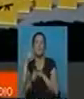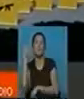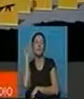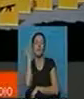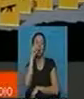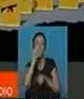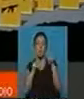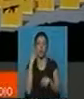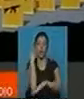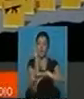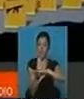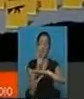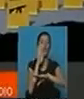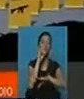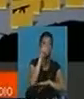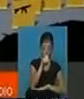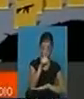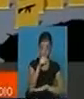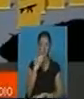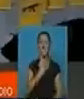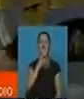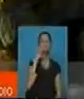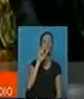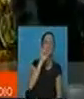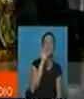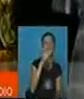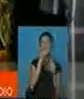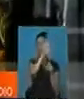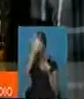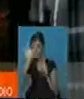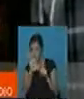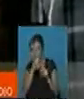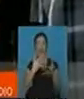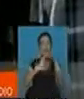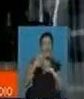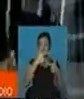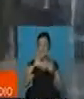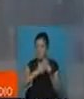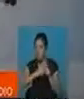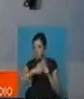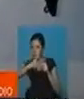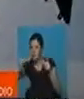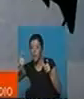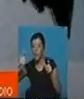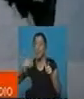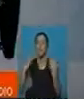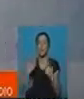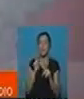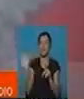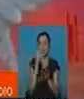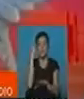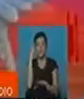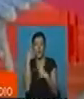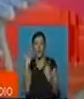estadounidense. Aumentaron en Florida y en todo el país las ventas de armas y municiones ante el temor de una medida oficial que las